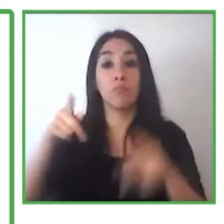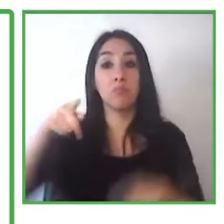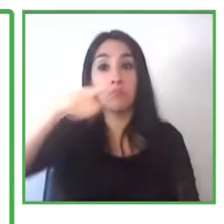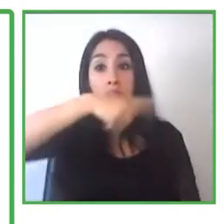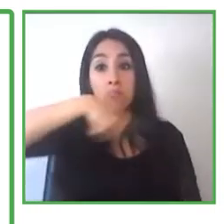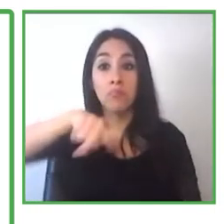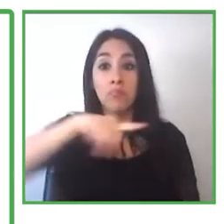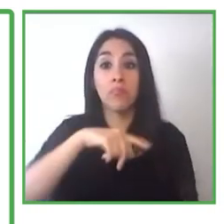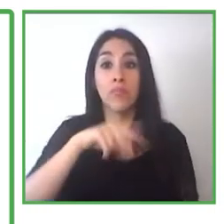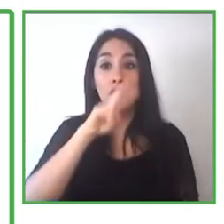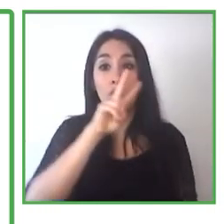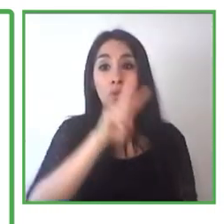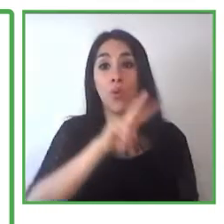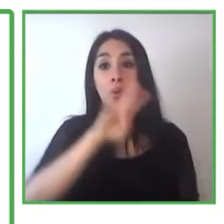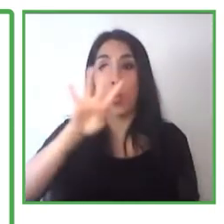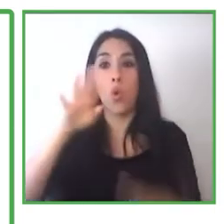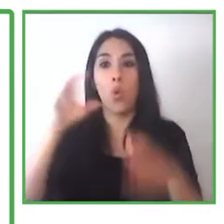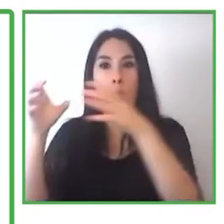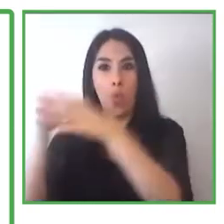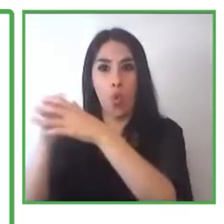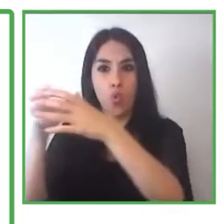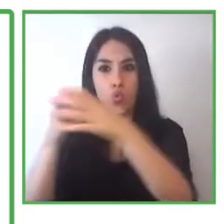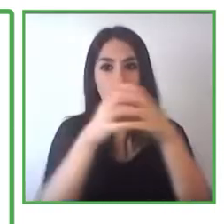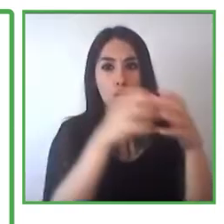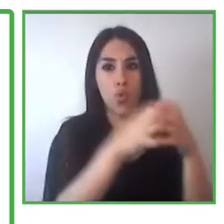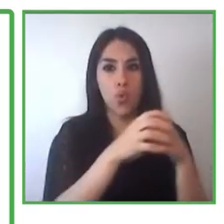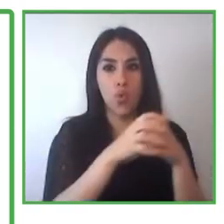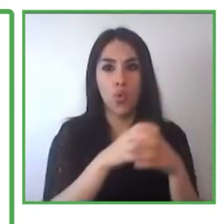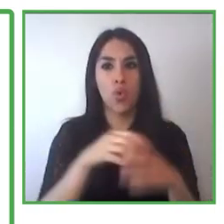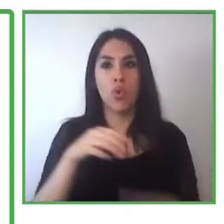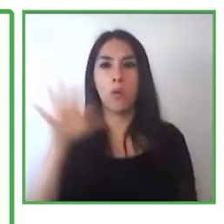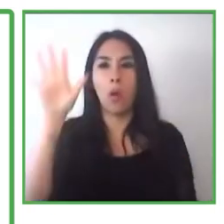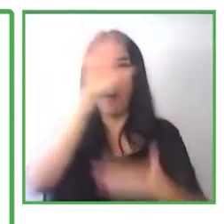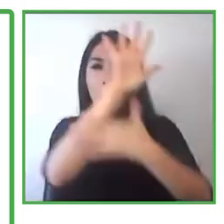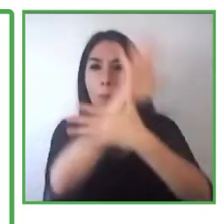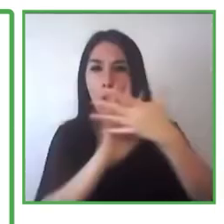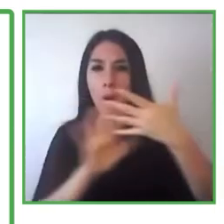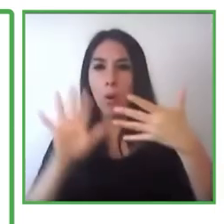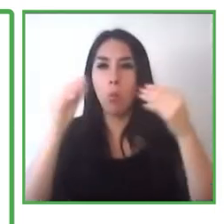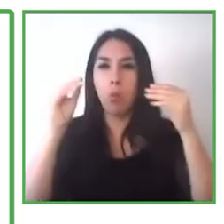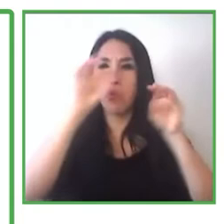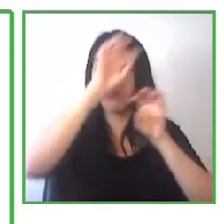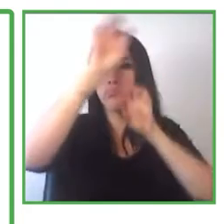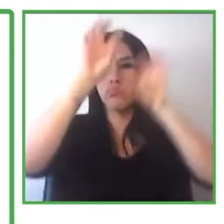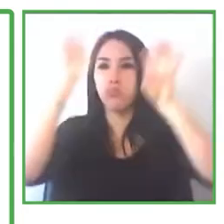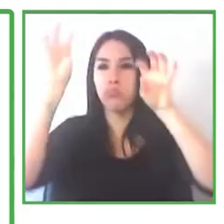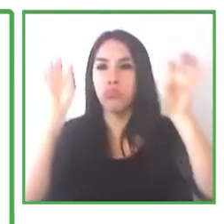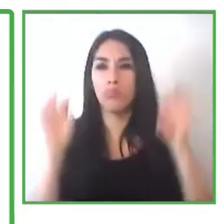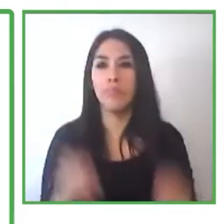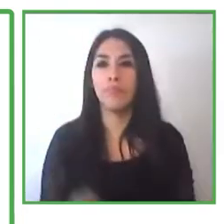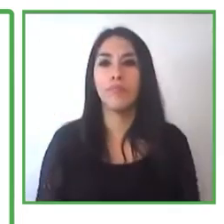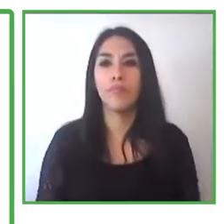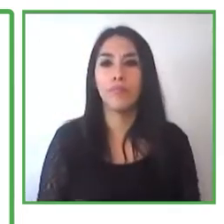territoriales. Por tanto, en cada grupo territorial hay un coordinador que es el que fomenta y asegura que las